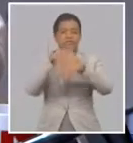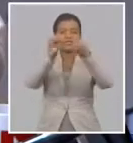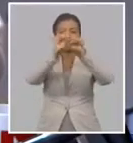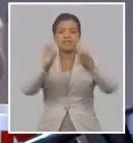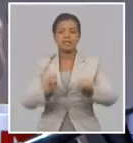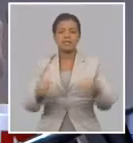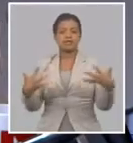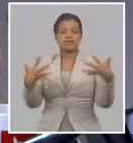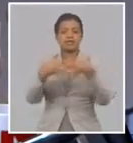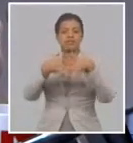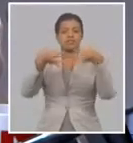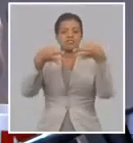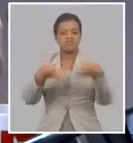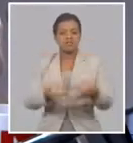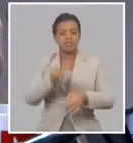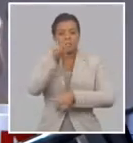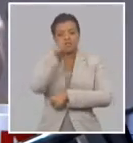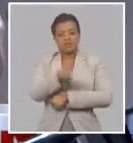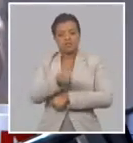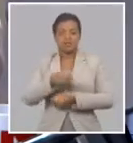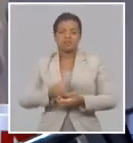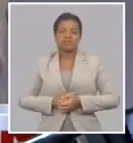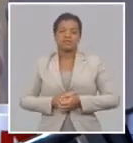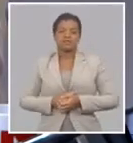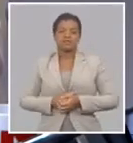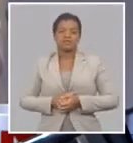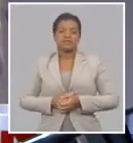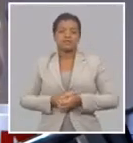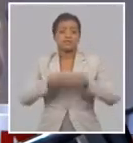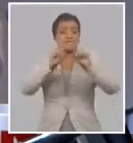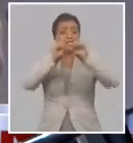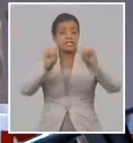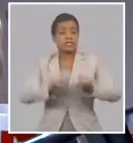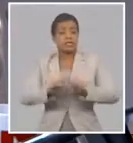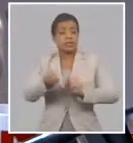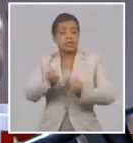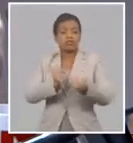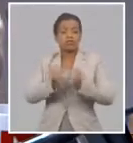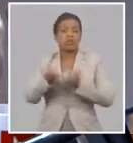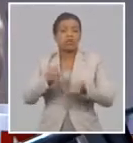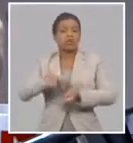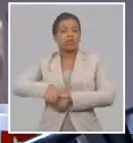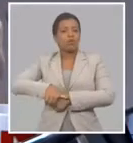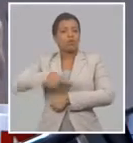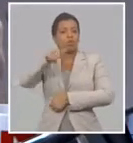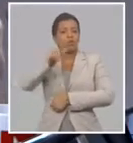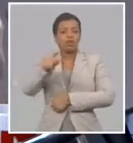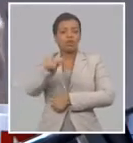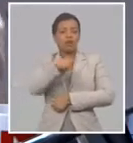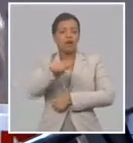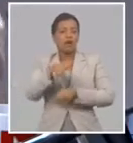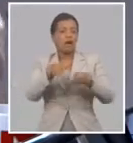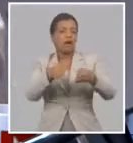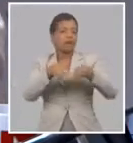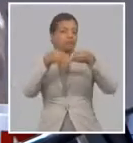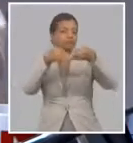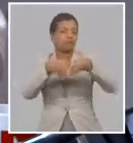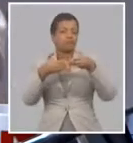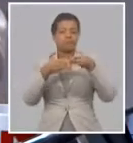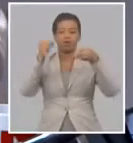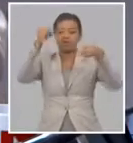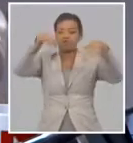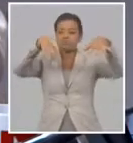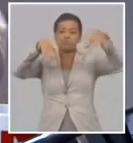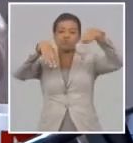personal ya hablamos del sistema de control de tránsito aéreo los sistemas de ayuda a la navegación los sistemas iluminación de las